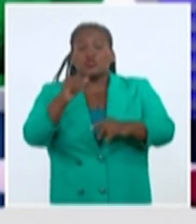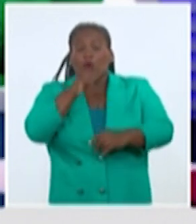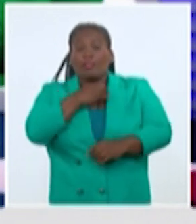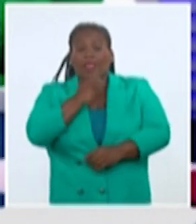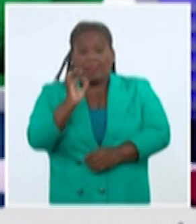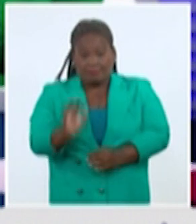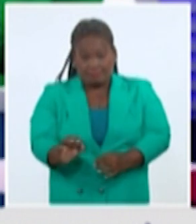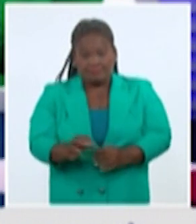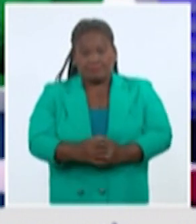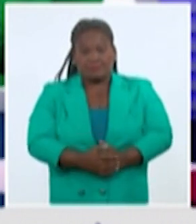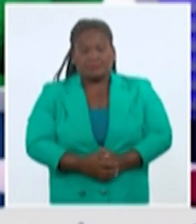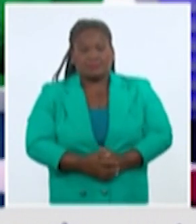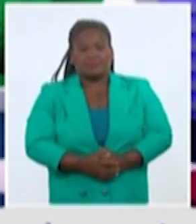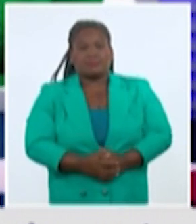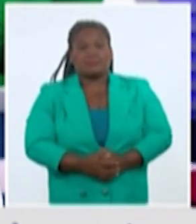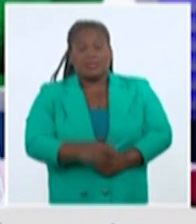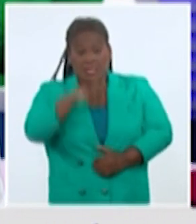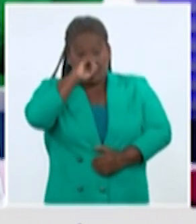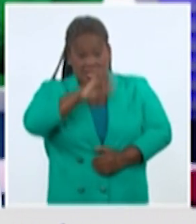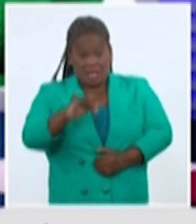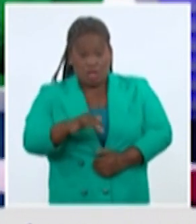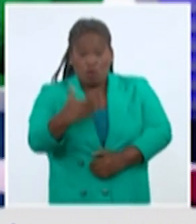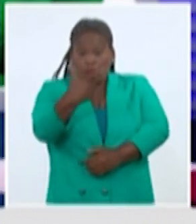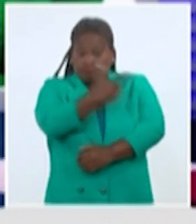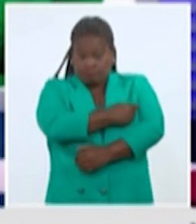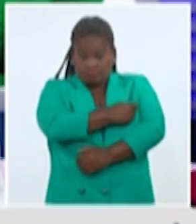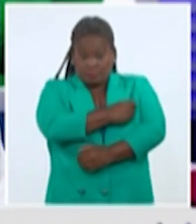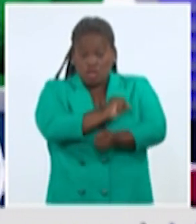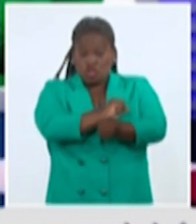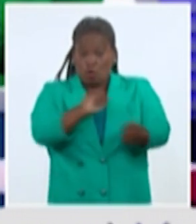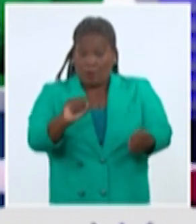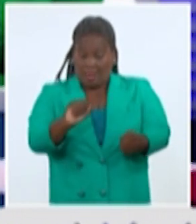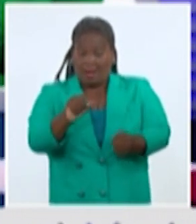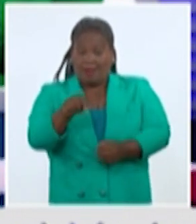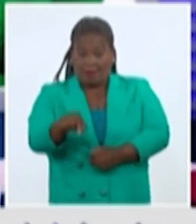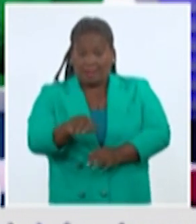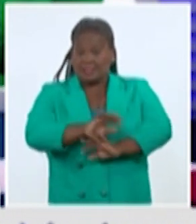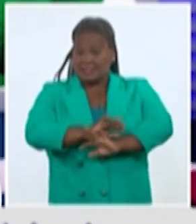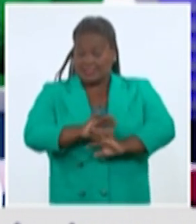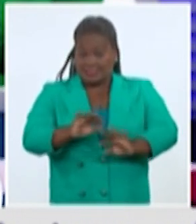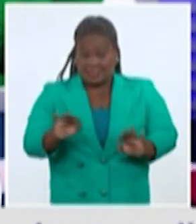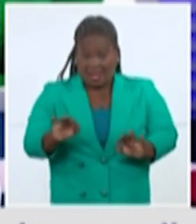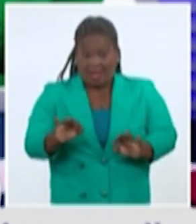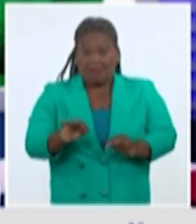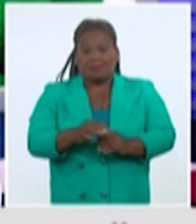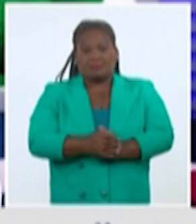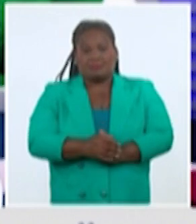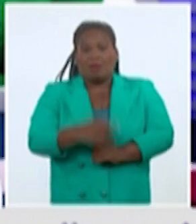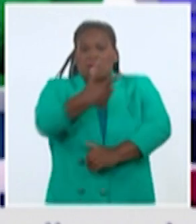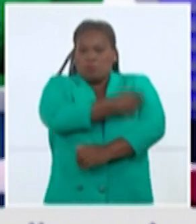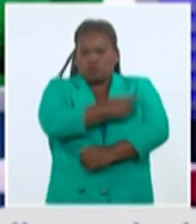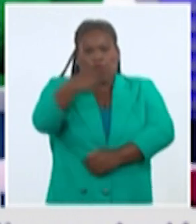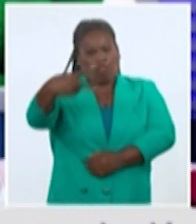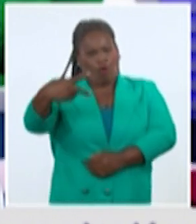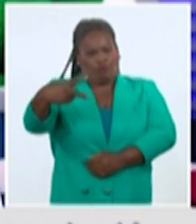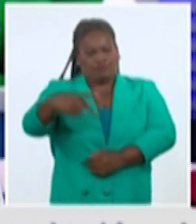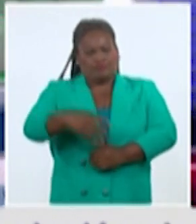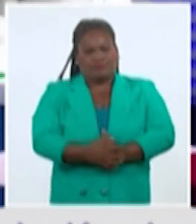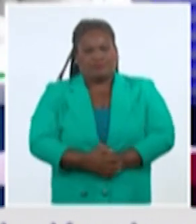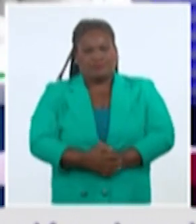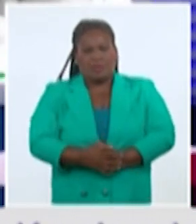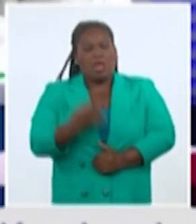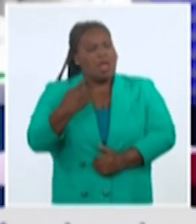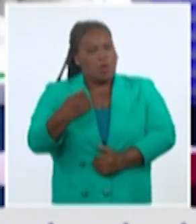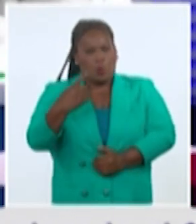toxoide. Por eso, si el niño se vacunó con Soberana, ya se vacunó contra Soberana y toxoide, por decirlo de alguna manera, y no es